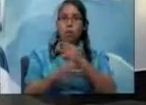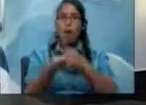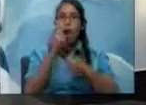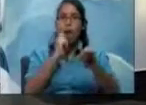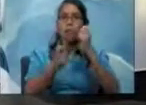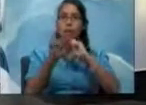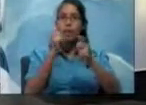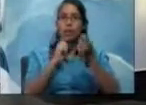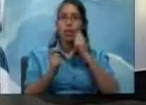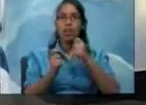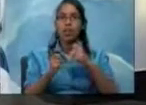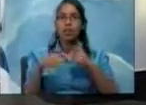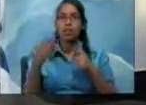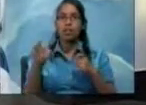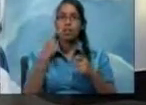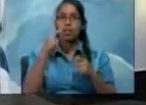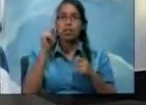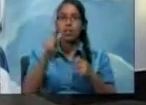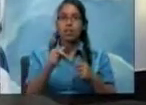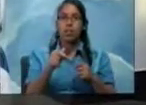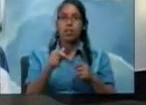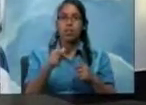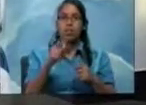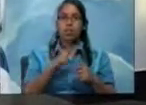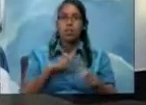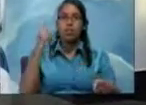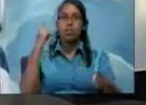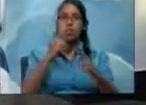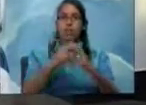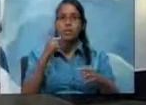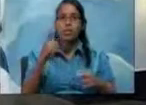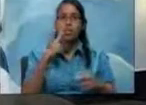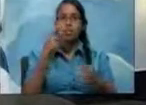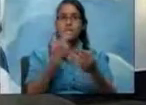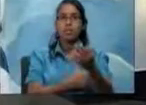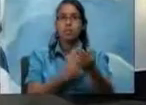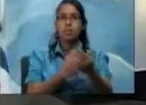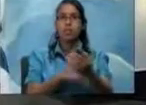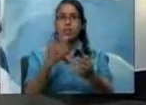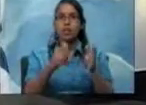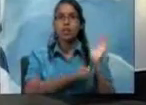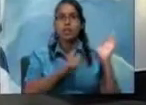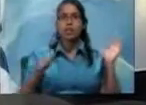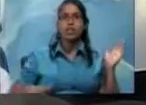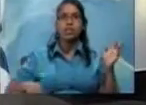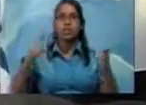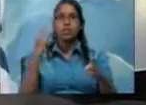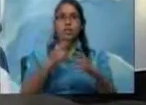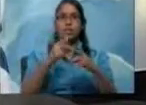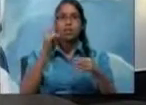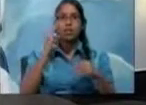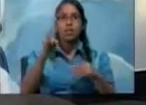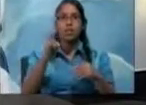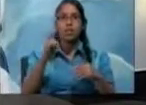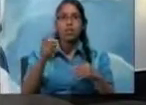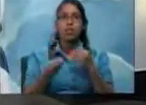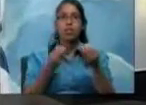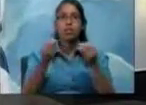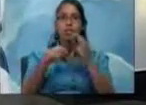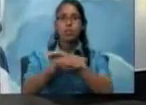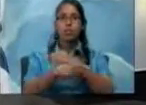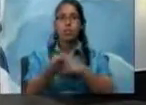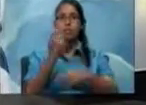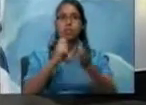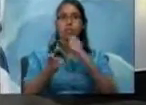pescar Qué le dijeron ellos lo reprendieron le pero hermano Pedro que el señor reprenda al cómo te vas a pescar no